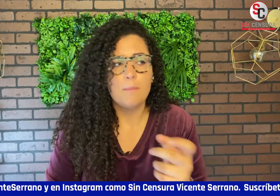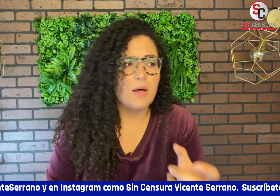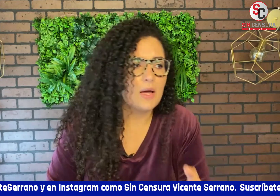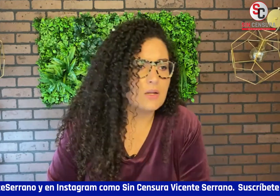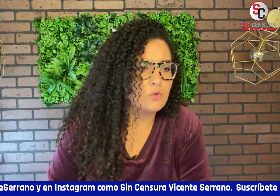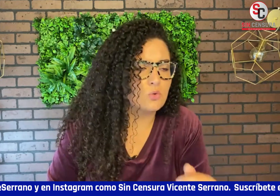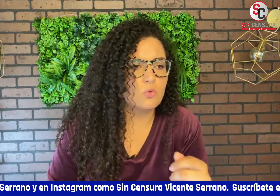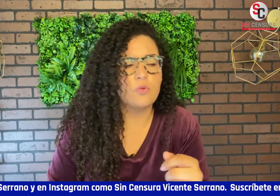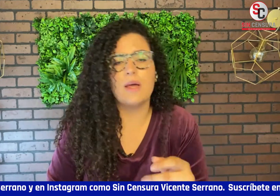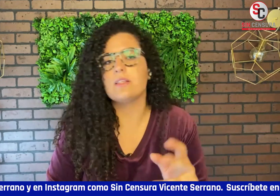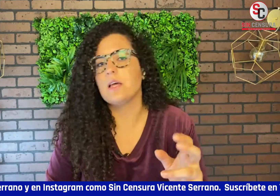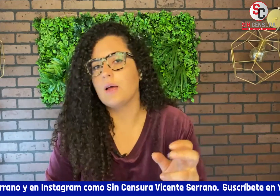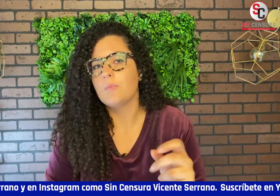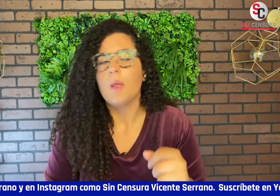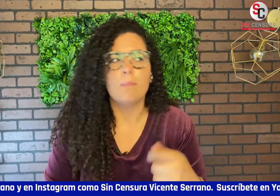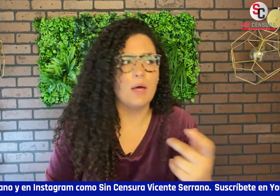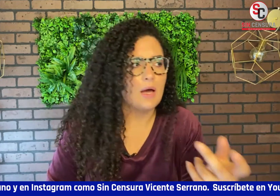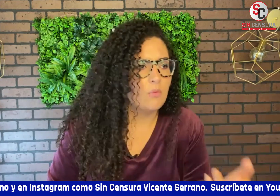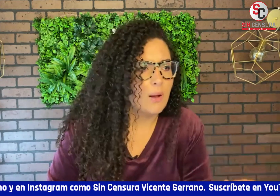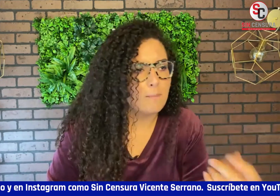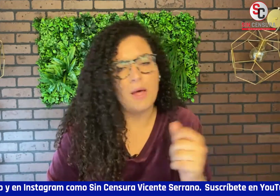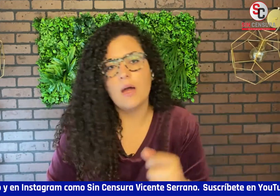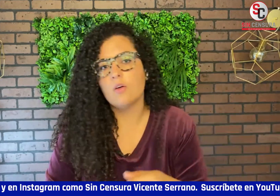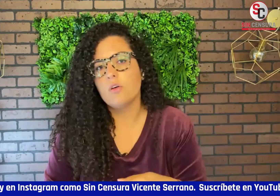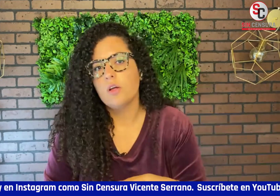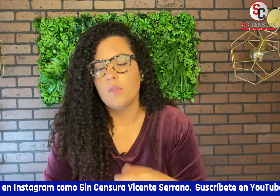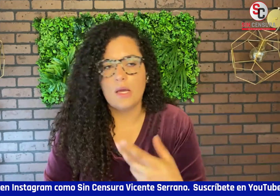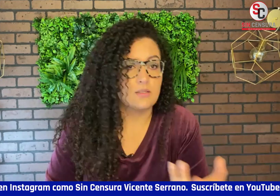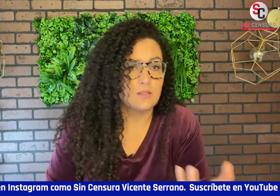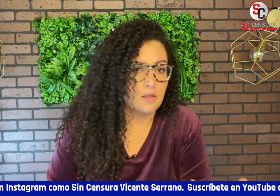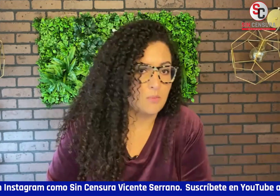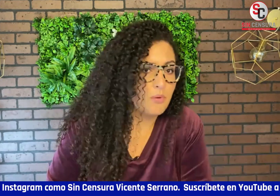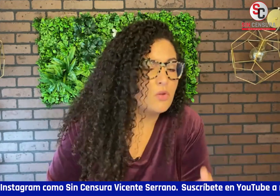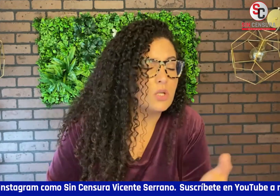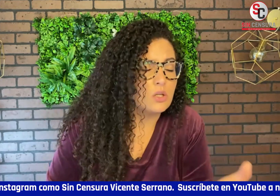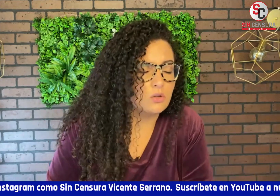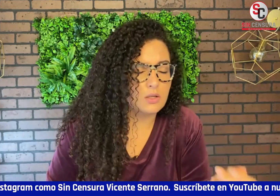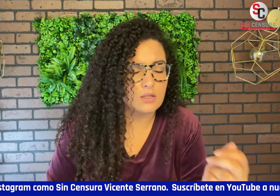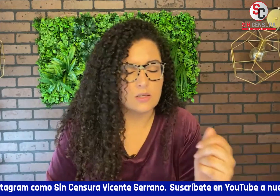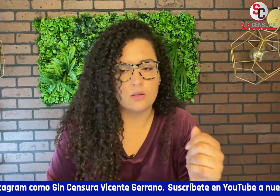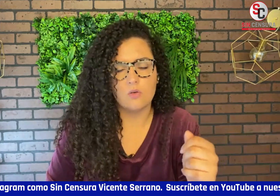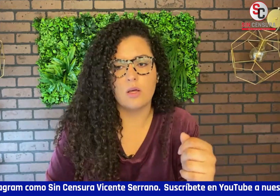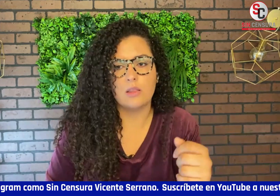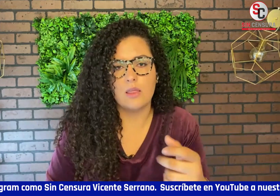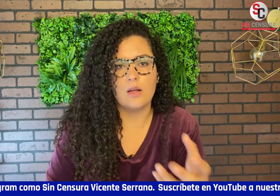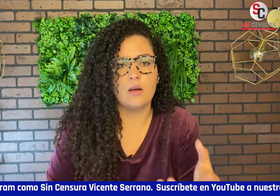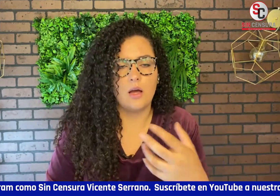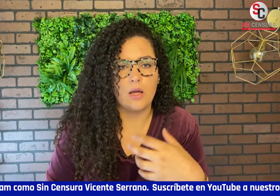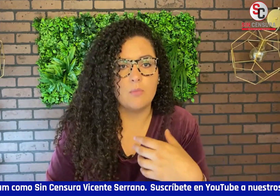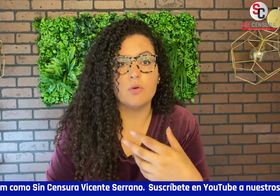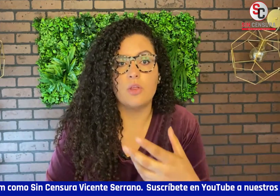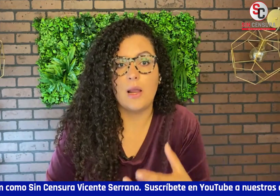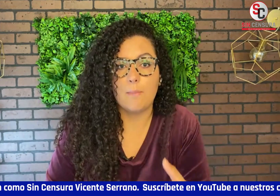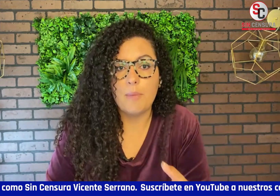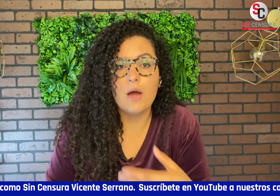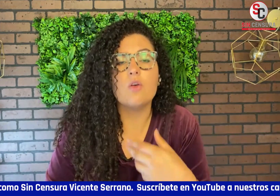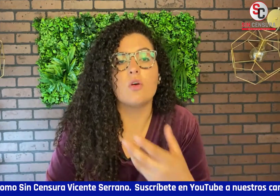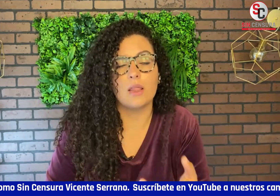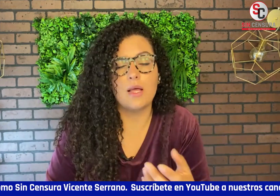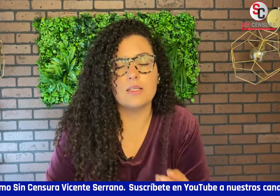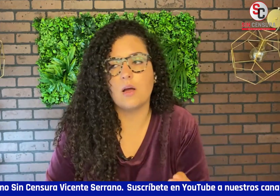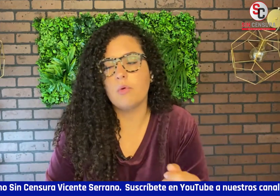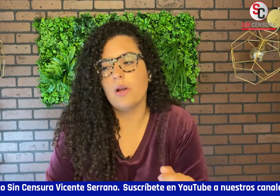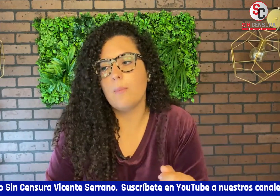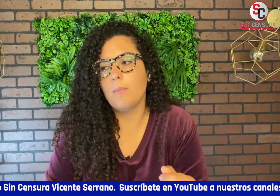juez, pagar su fianza, pagar un amparo, dejar ese depósito, que es lo que te dan a cambio del amparo,